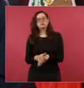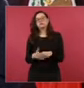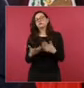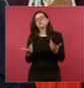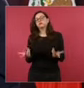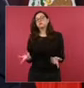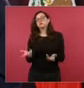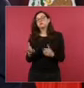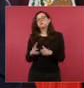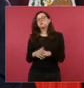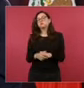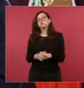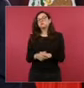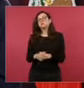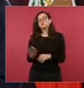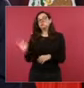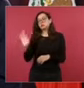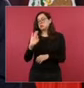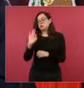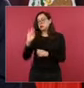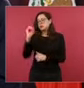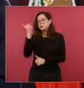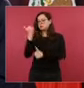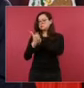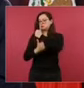110,